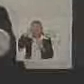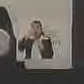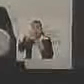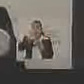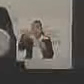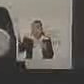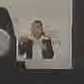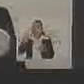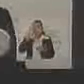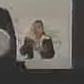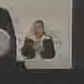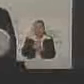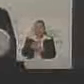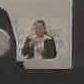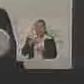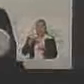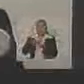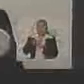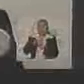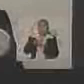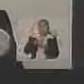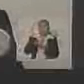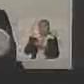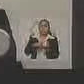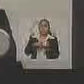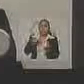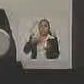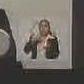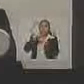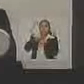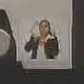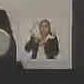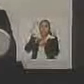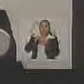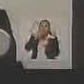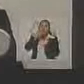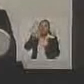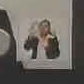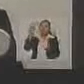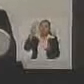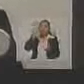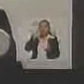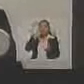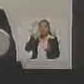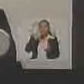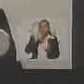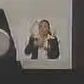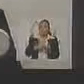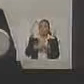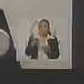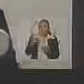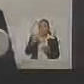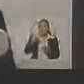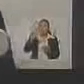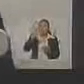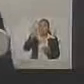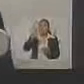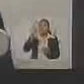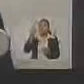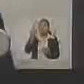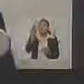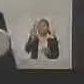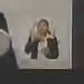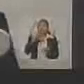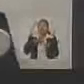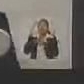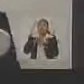Primero, quiero decirles que voy a apoyar a los estudiantes universitarios. Me queda claro que es el nivel educativo que hoy tiene menor apoyo y necesitamos